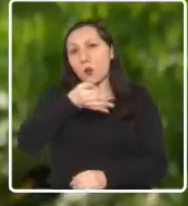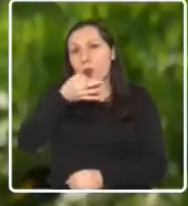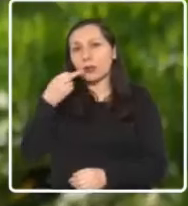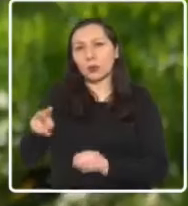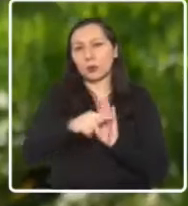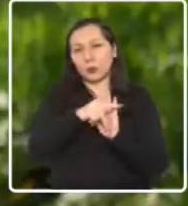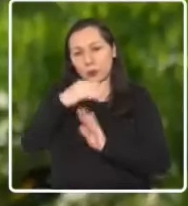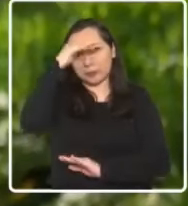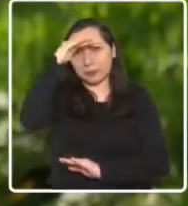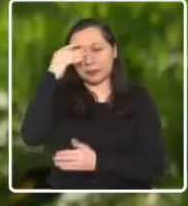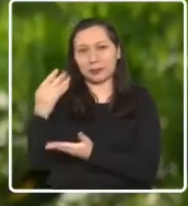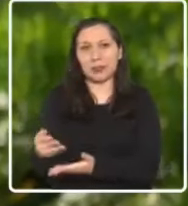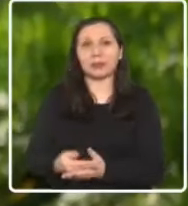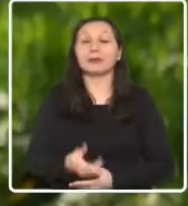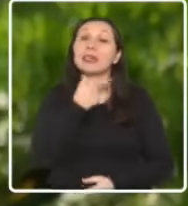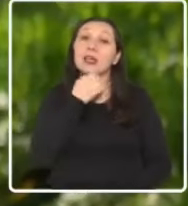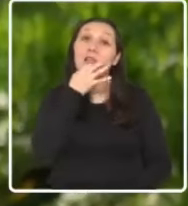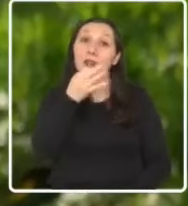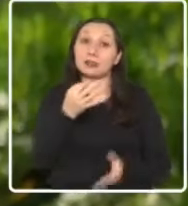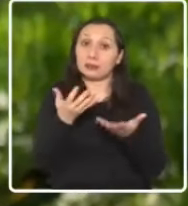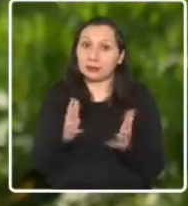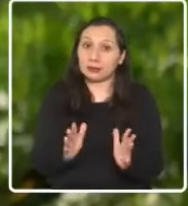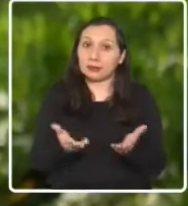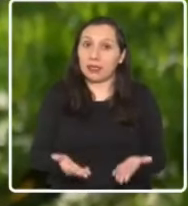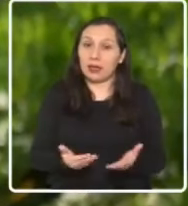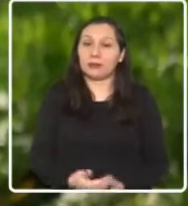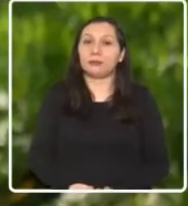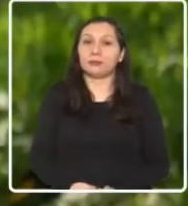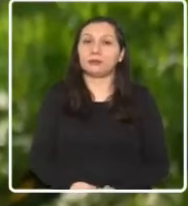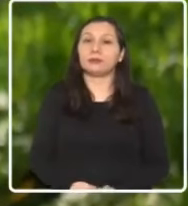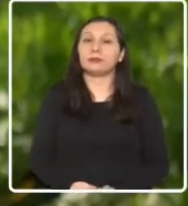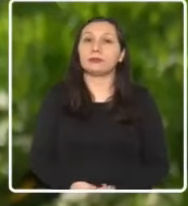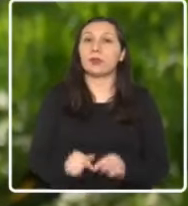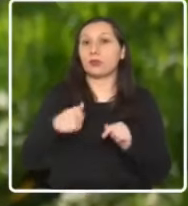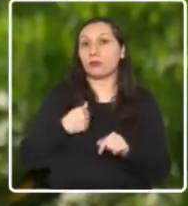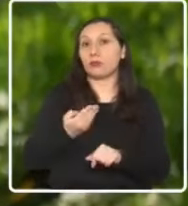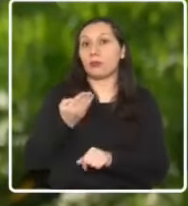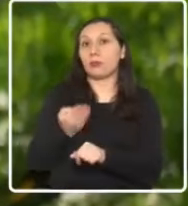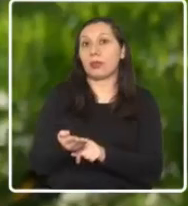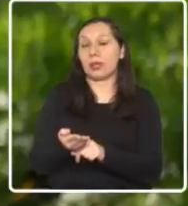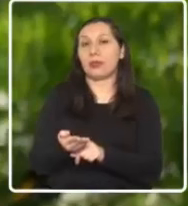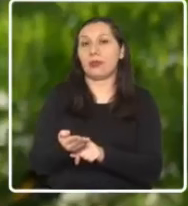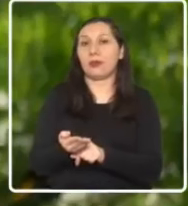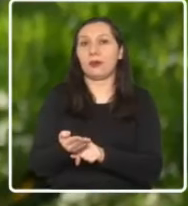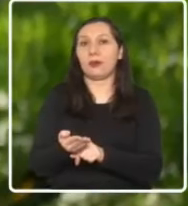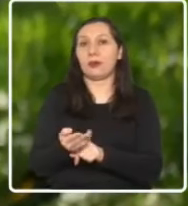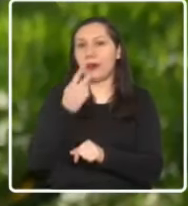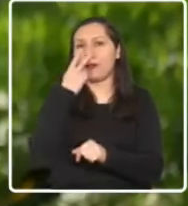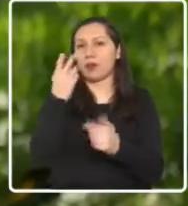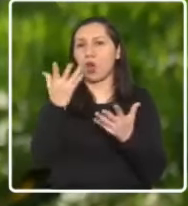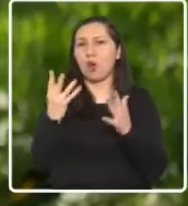testimonio. Y quiero decirte que desde ya, y ahí le pido que veamos